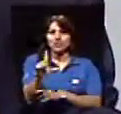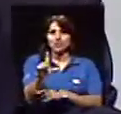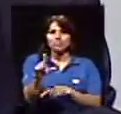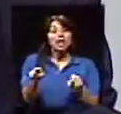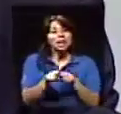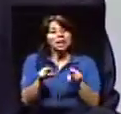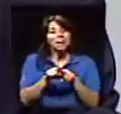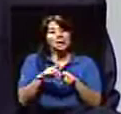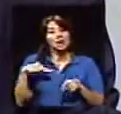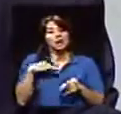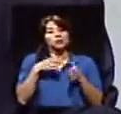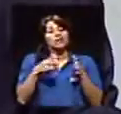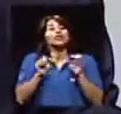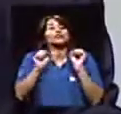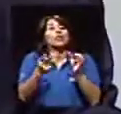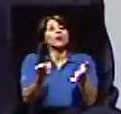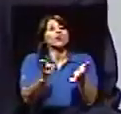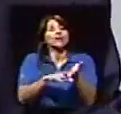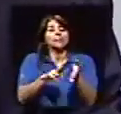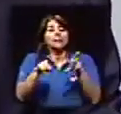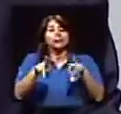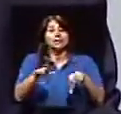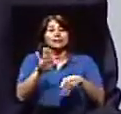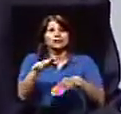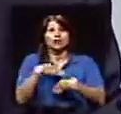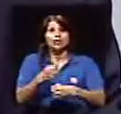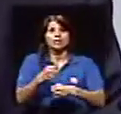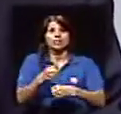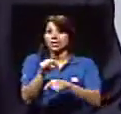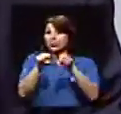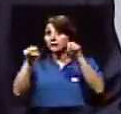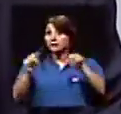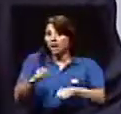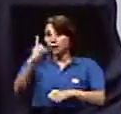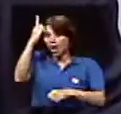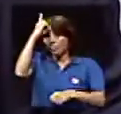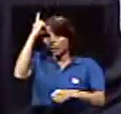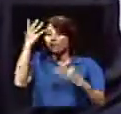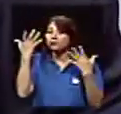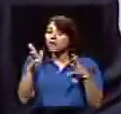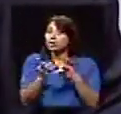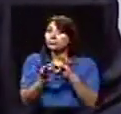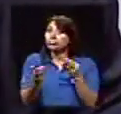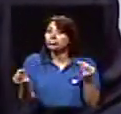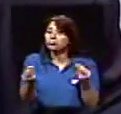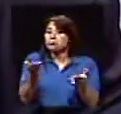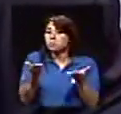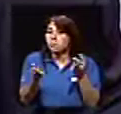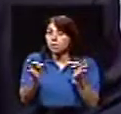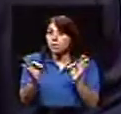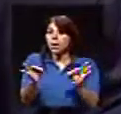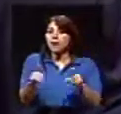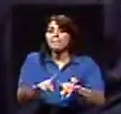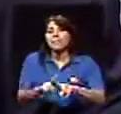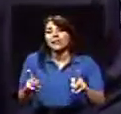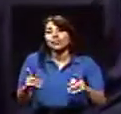las personas de confianza. El sistema alemán lo ha podido solucionar de una manera muy, muy equilibrada, pero bueno, veo que estamos